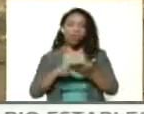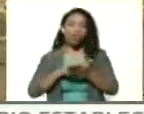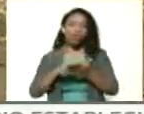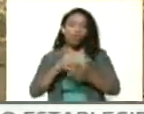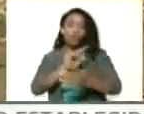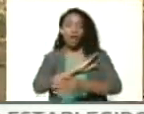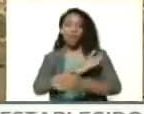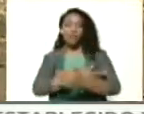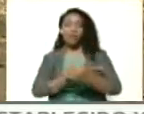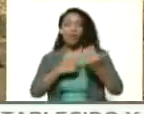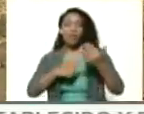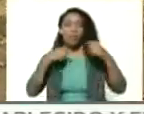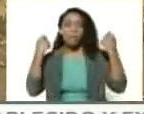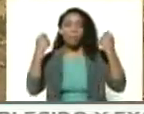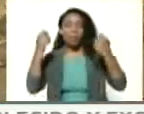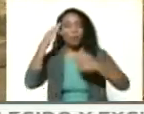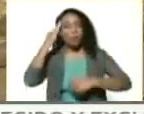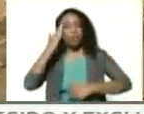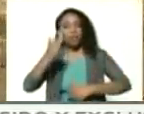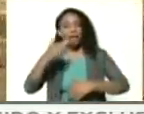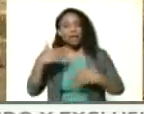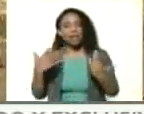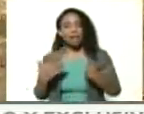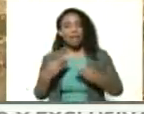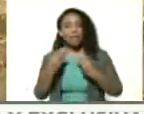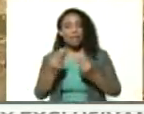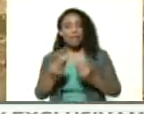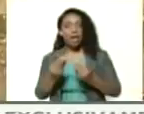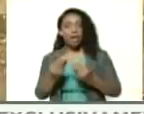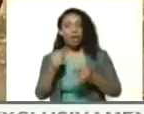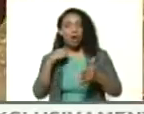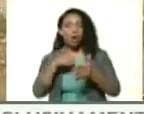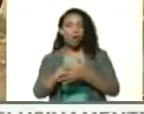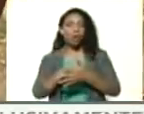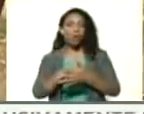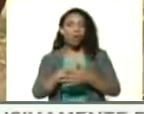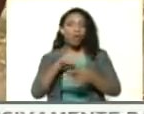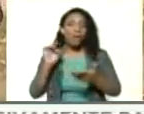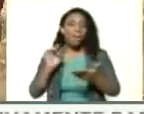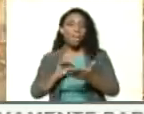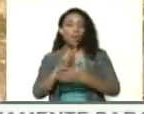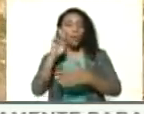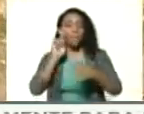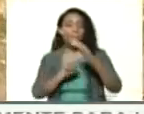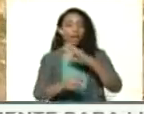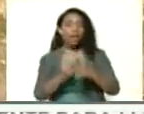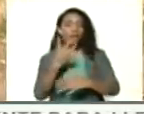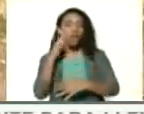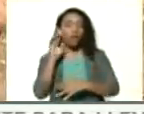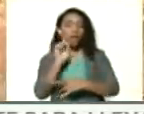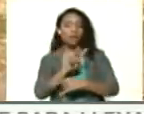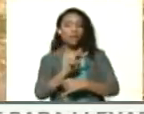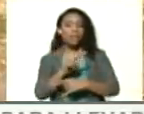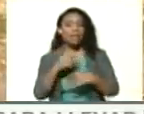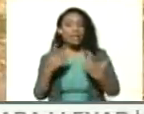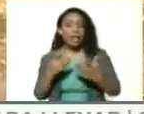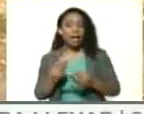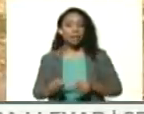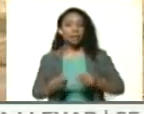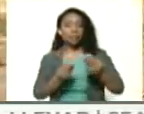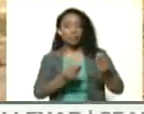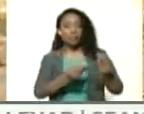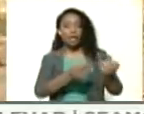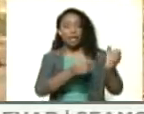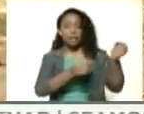fuerzas populares y militares que dieron al traste con el golpe, que echaron de Miraflores a la burguesía usurpadora y que devolvieron al